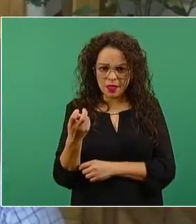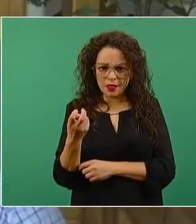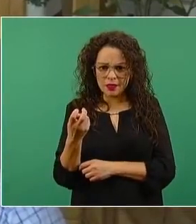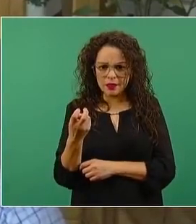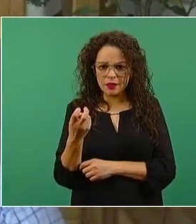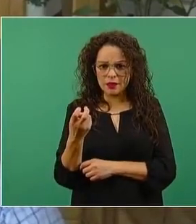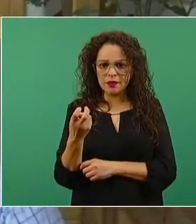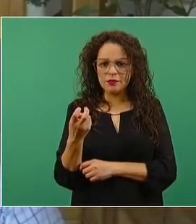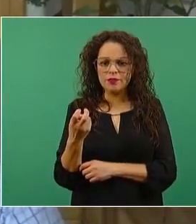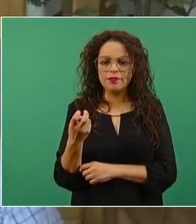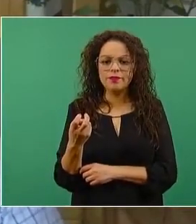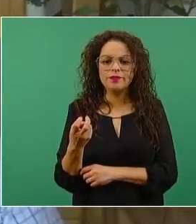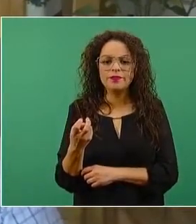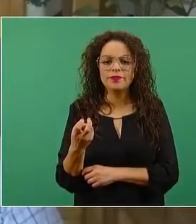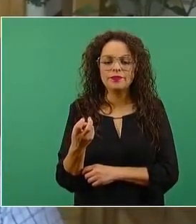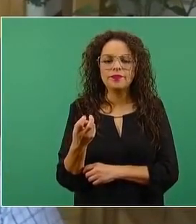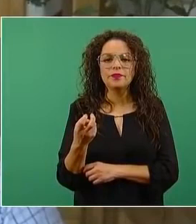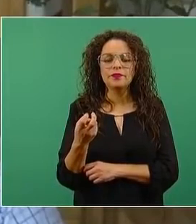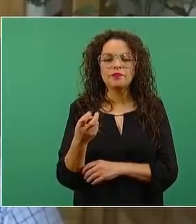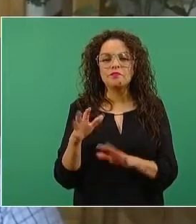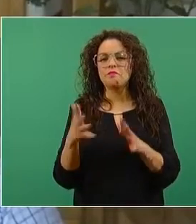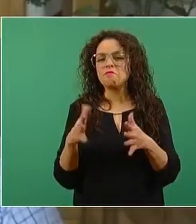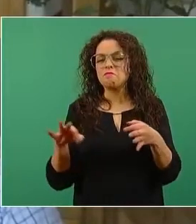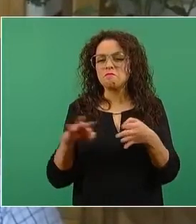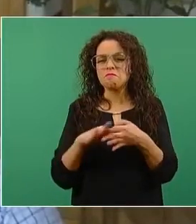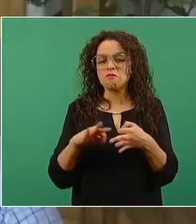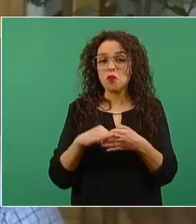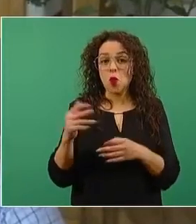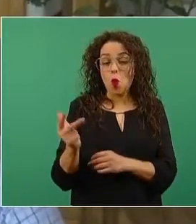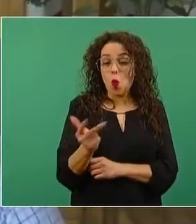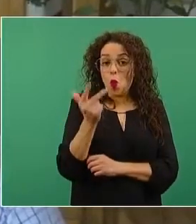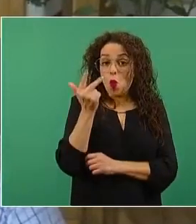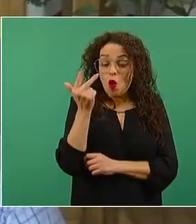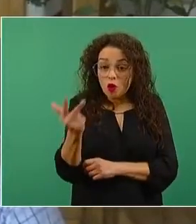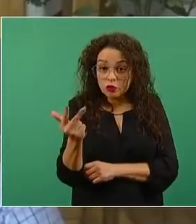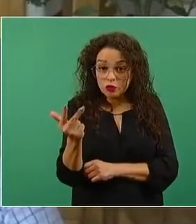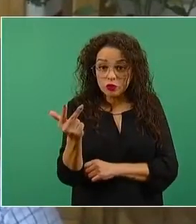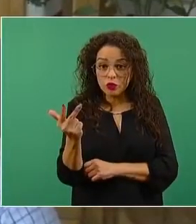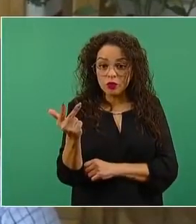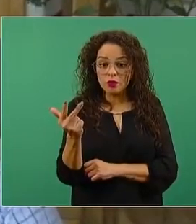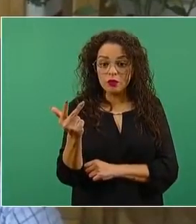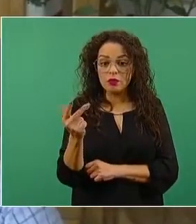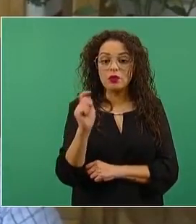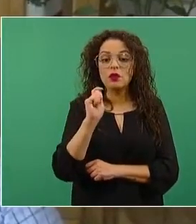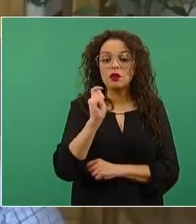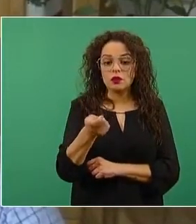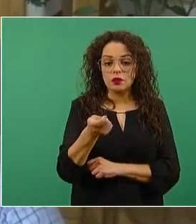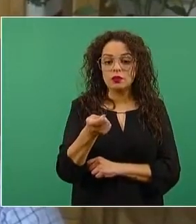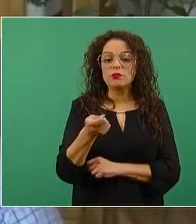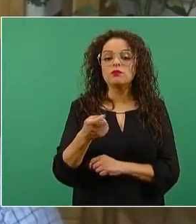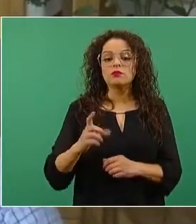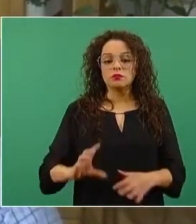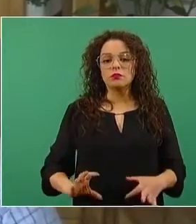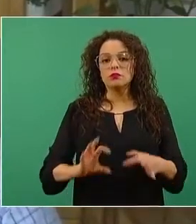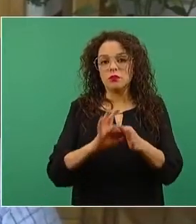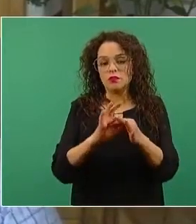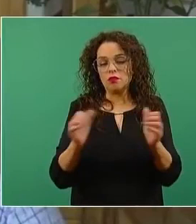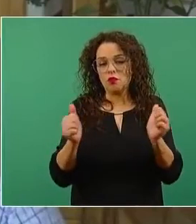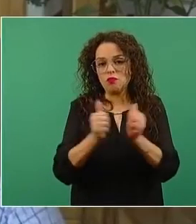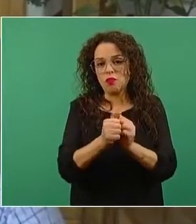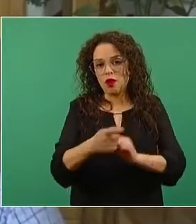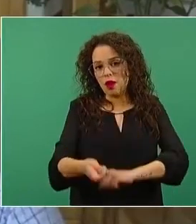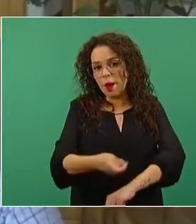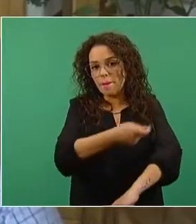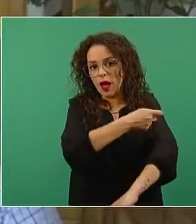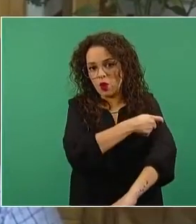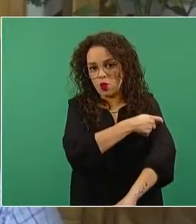de dictaminación, alrededor de 8 de ellos tienen una asociación con la vacuna. Pero